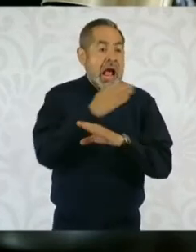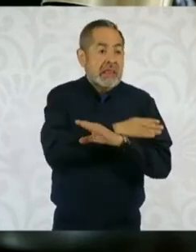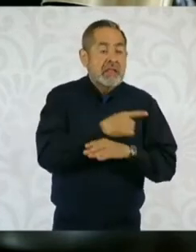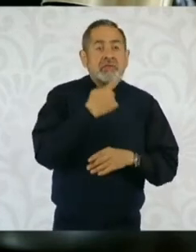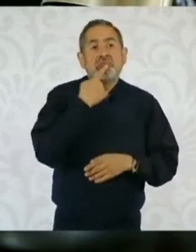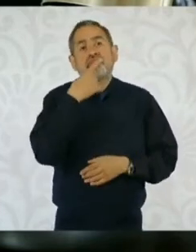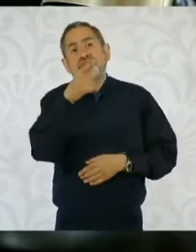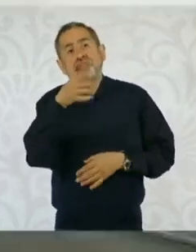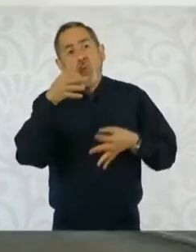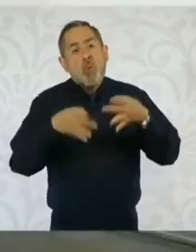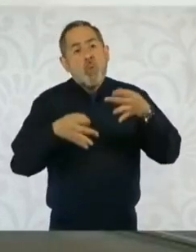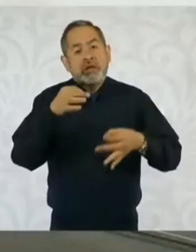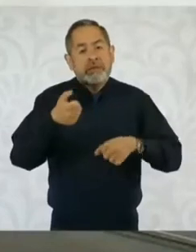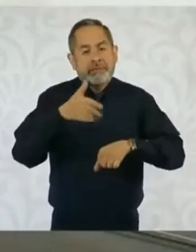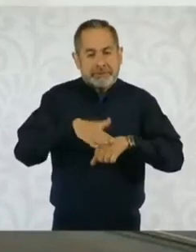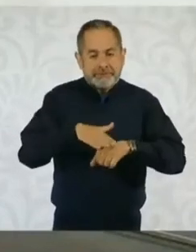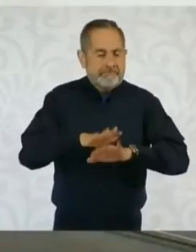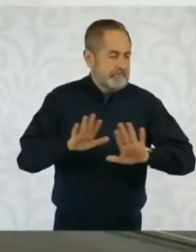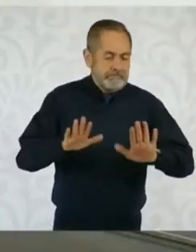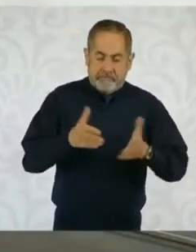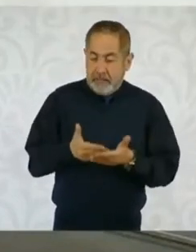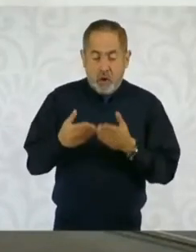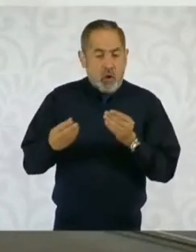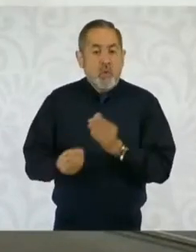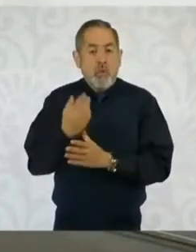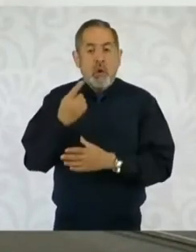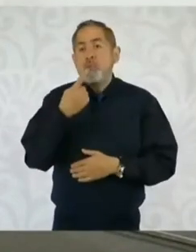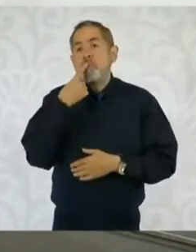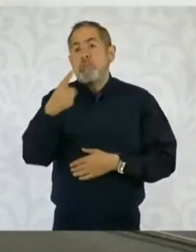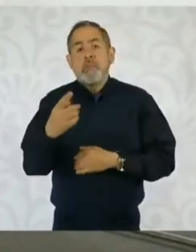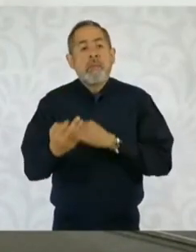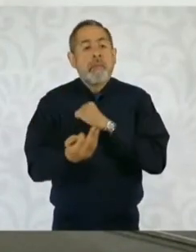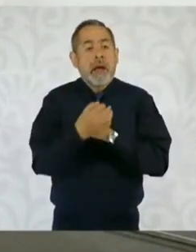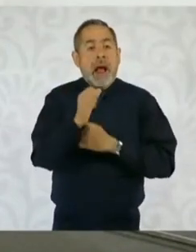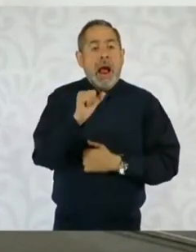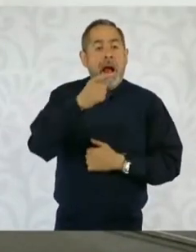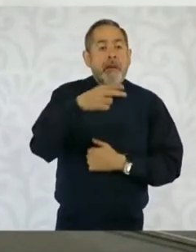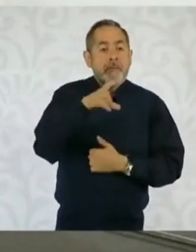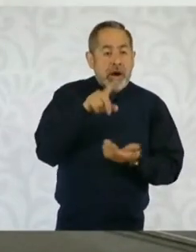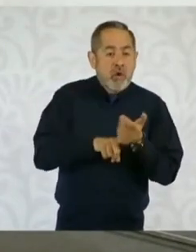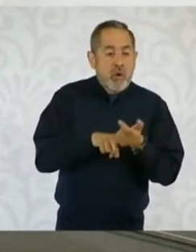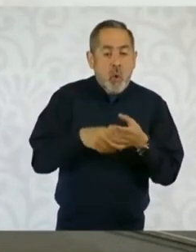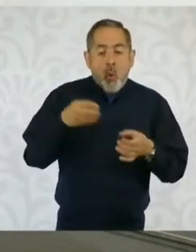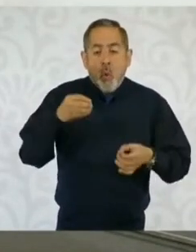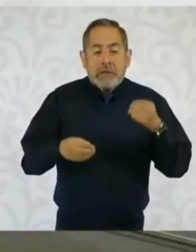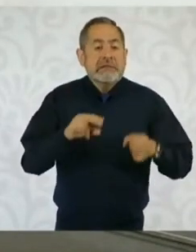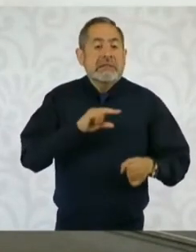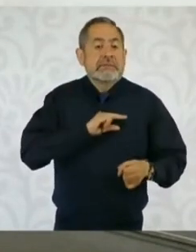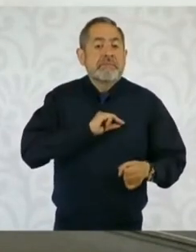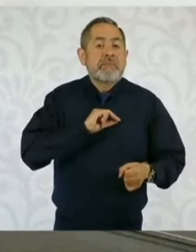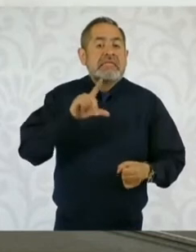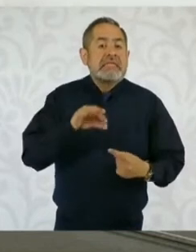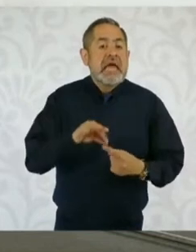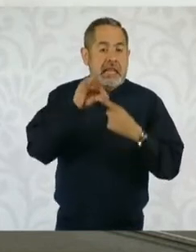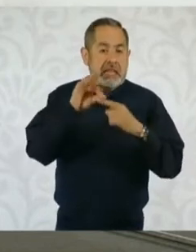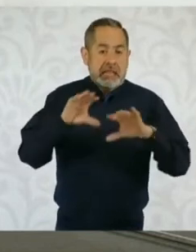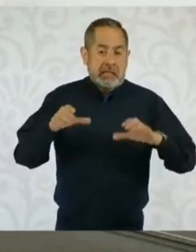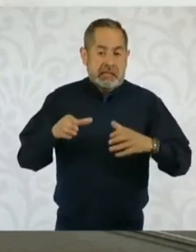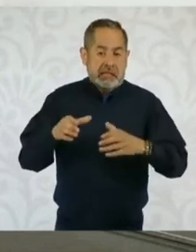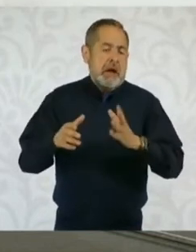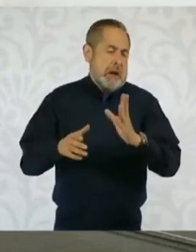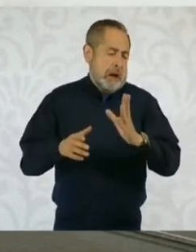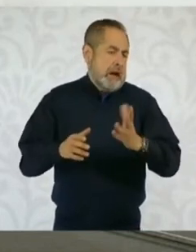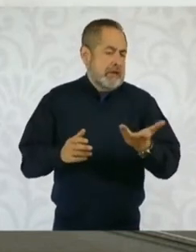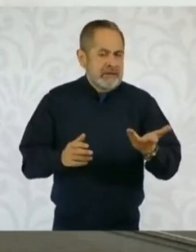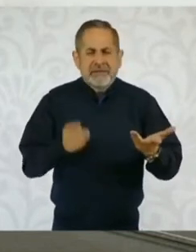jueces administrativos. La nueva ley propone que los juicios de amparo se resuelvan con jueces especializados. ¿Esto qué quiere decir? Muchos